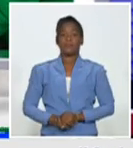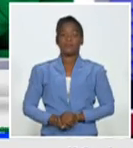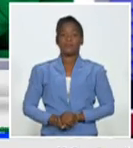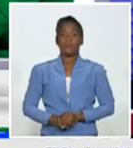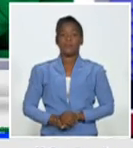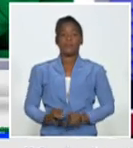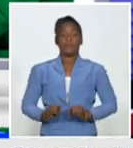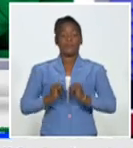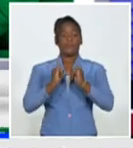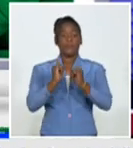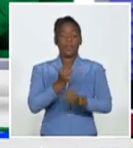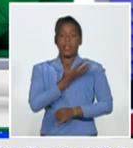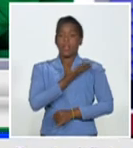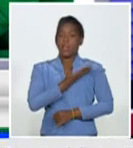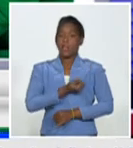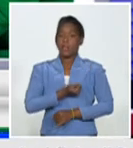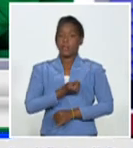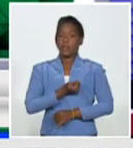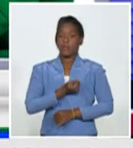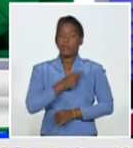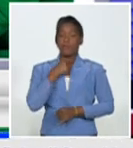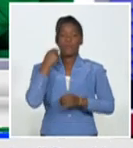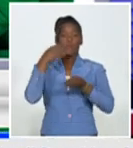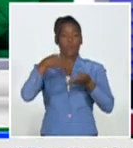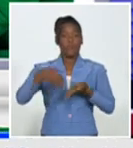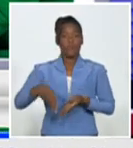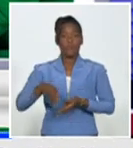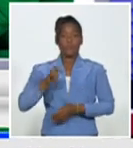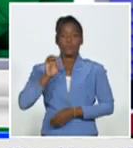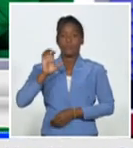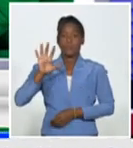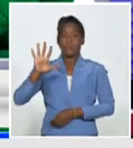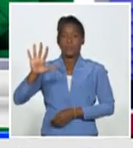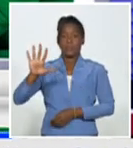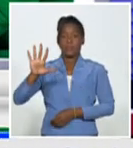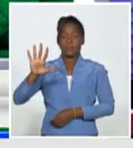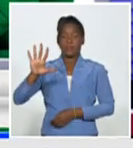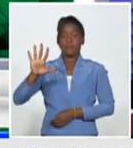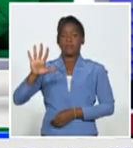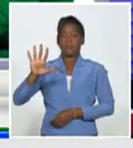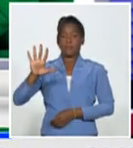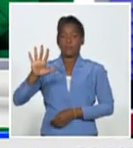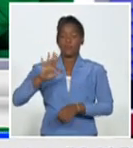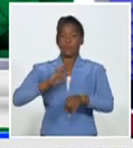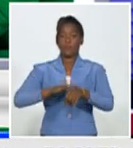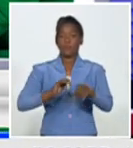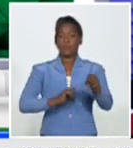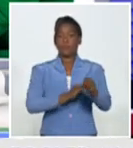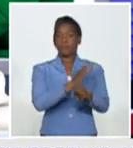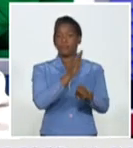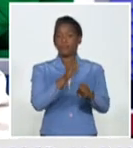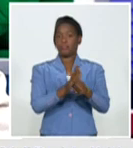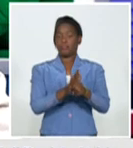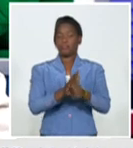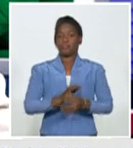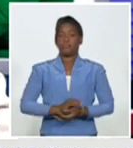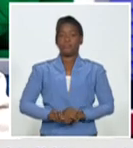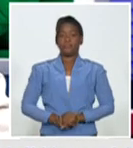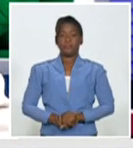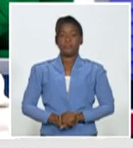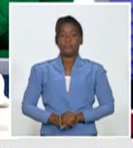hoy en nuestro país con COVID-19. Estamos hablando, damos las